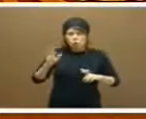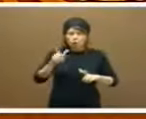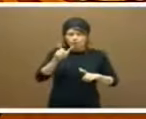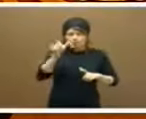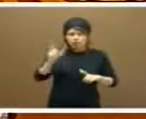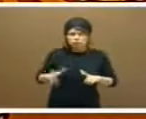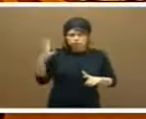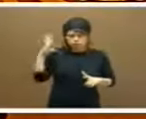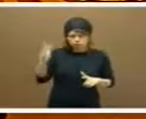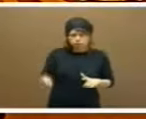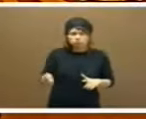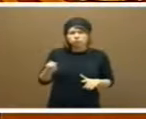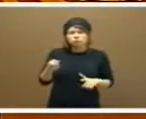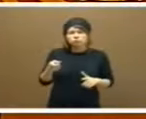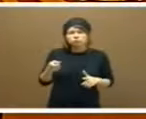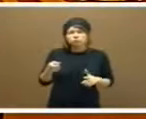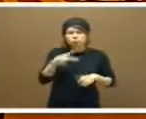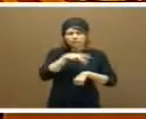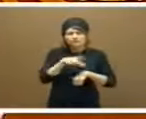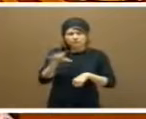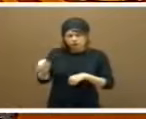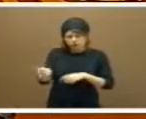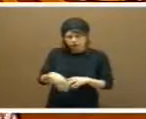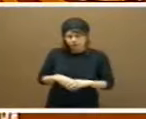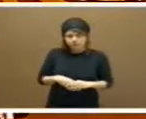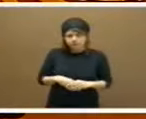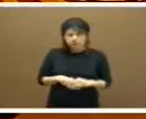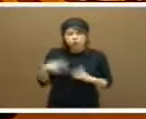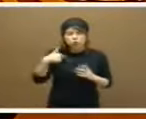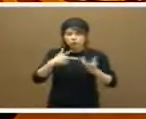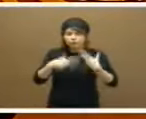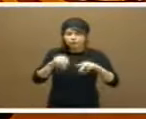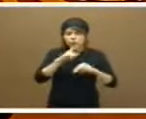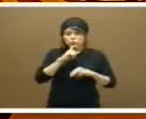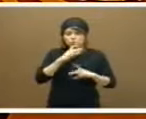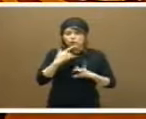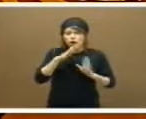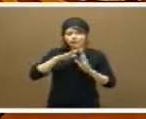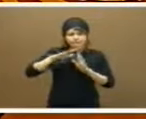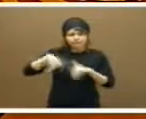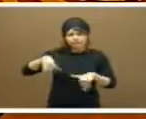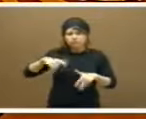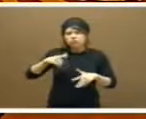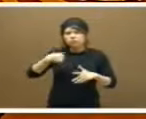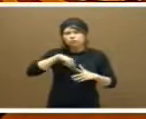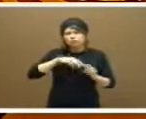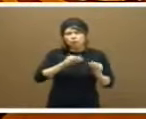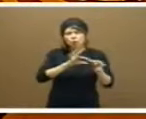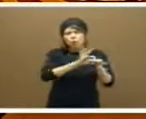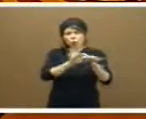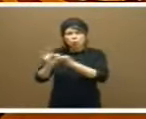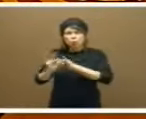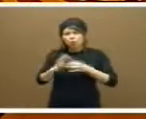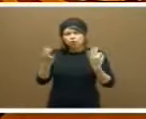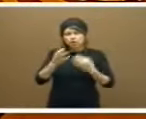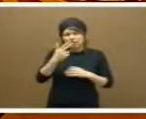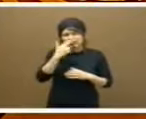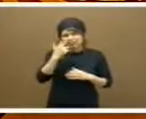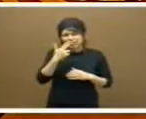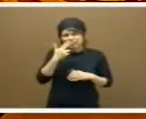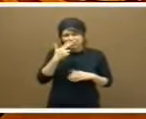públicos que padezcan ese tipo de enfermedades. Quiero terminar diciendo que al final lo que nos tiene que unir a todos es el